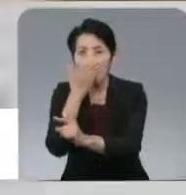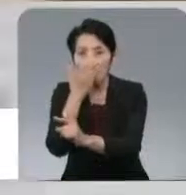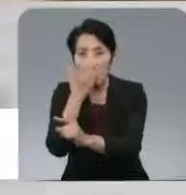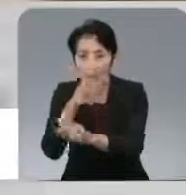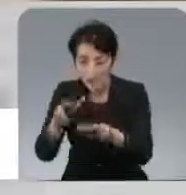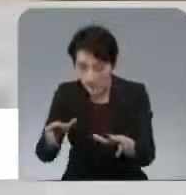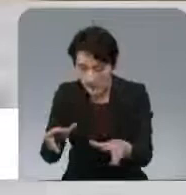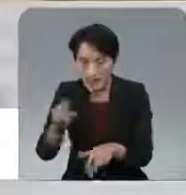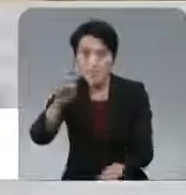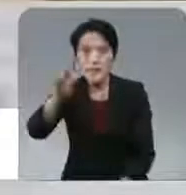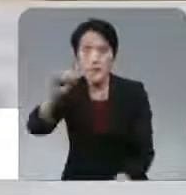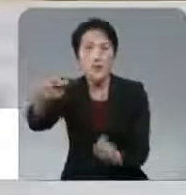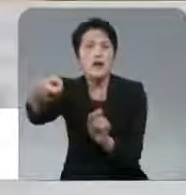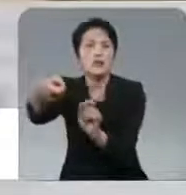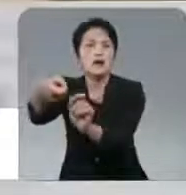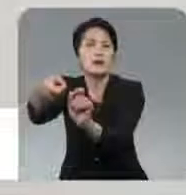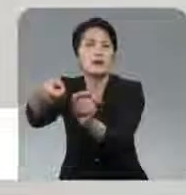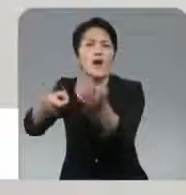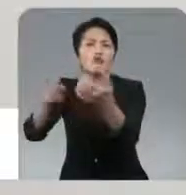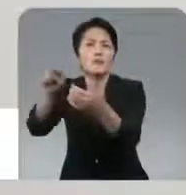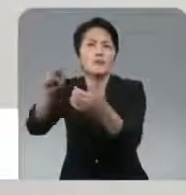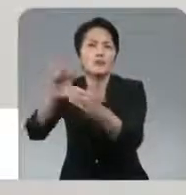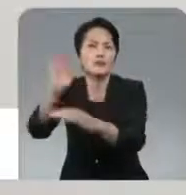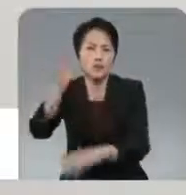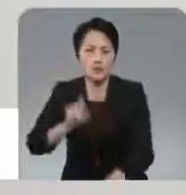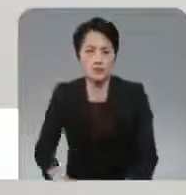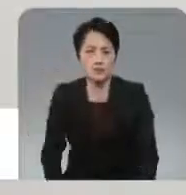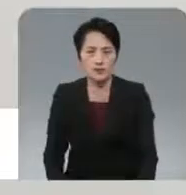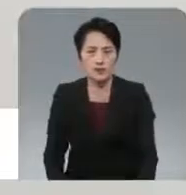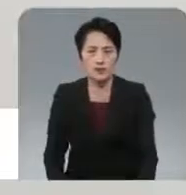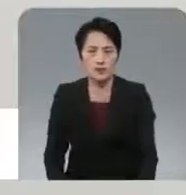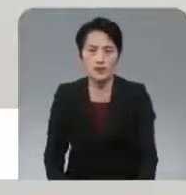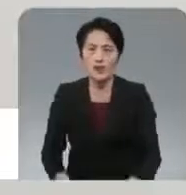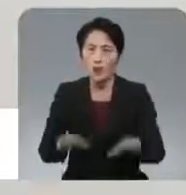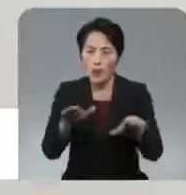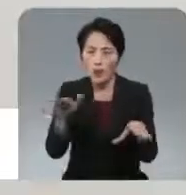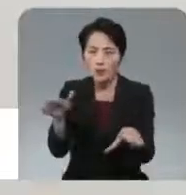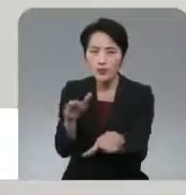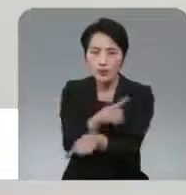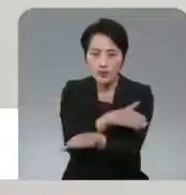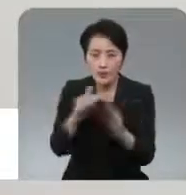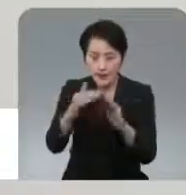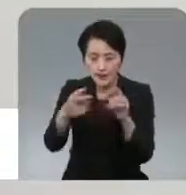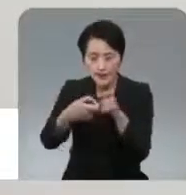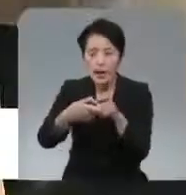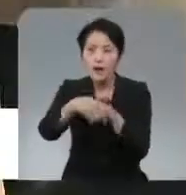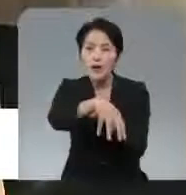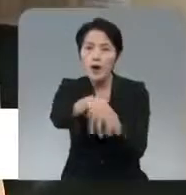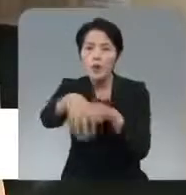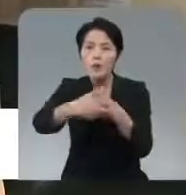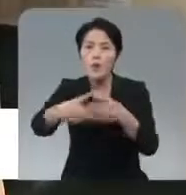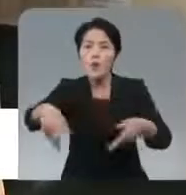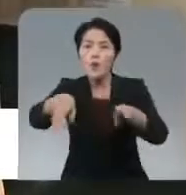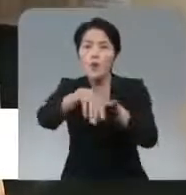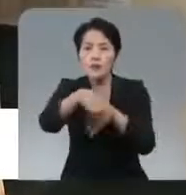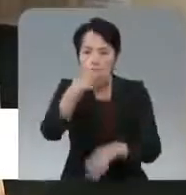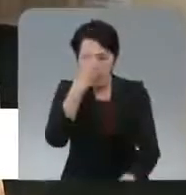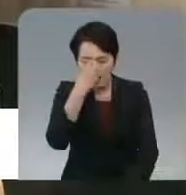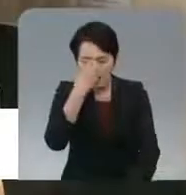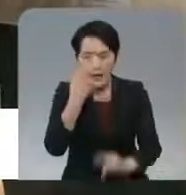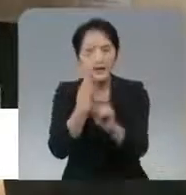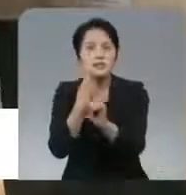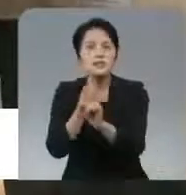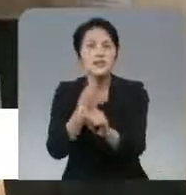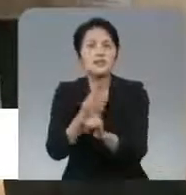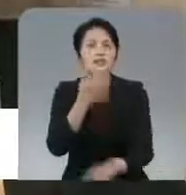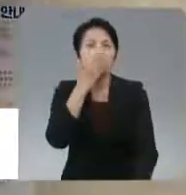ocupación de camas en unidades de cuidados intensivos continúan a la baja en el país en cuanto al total de muertes hasta la fecha se